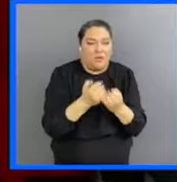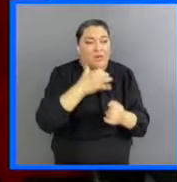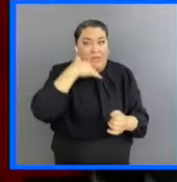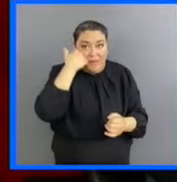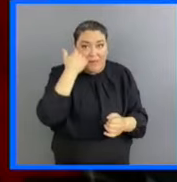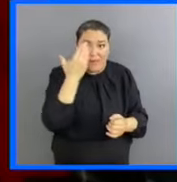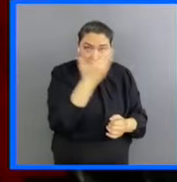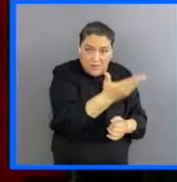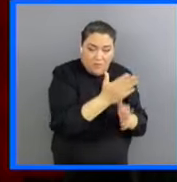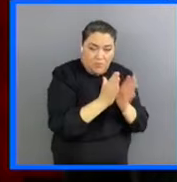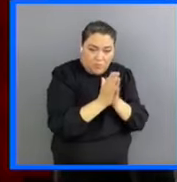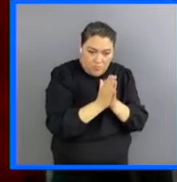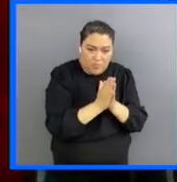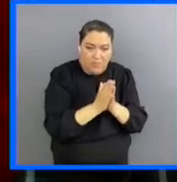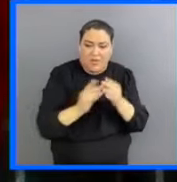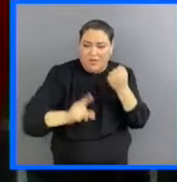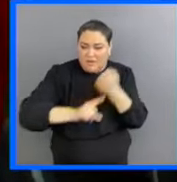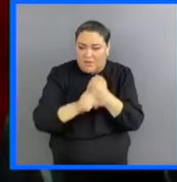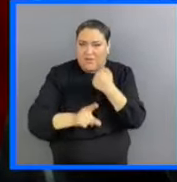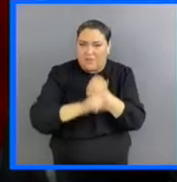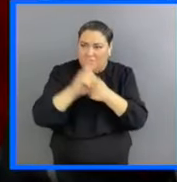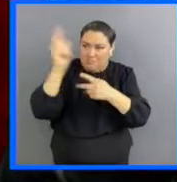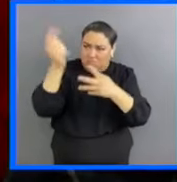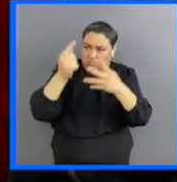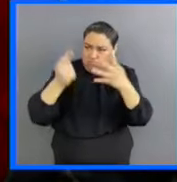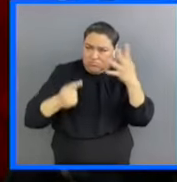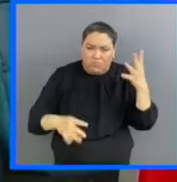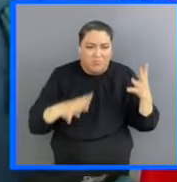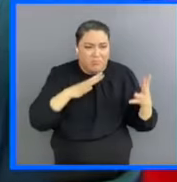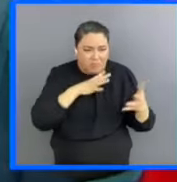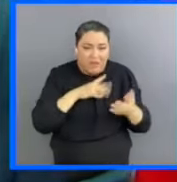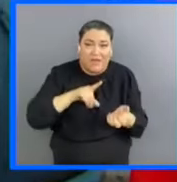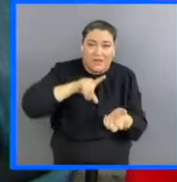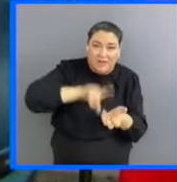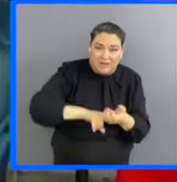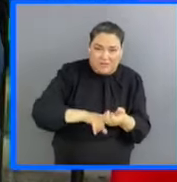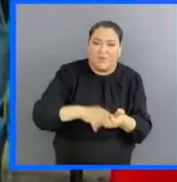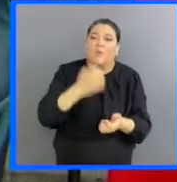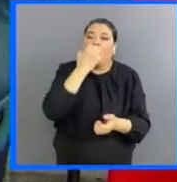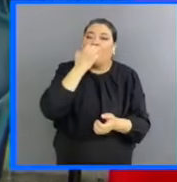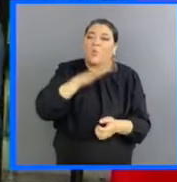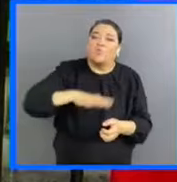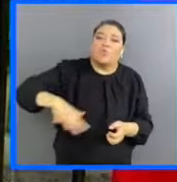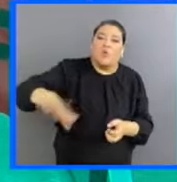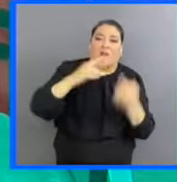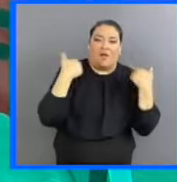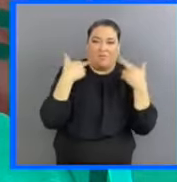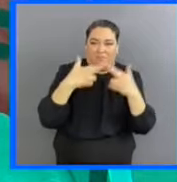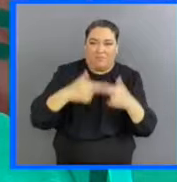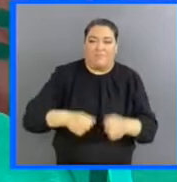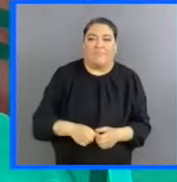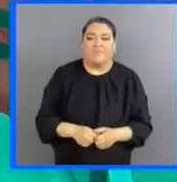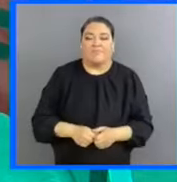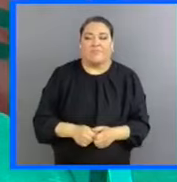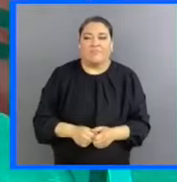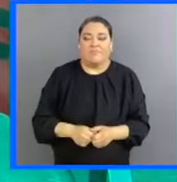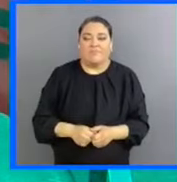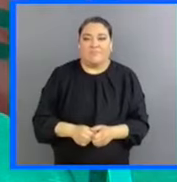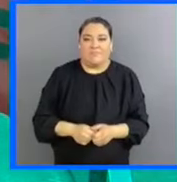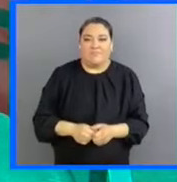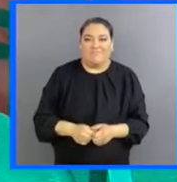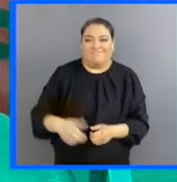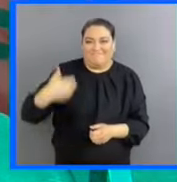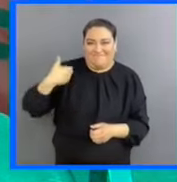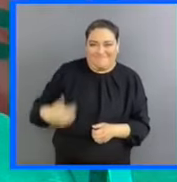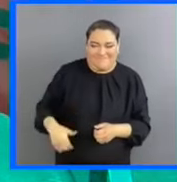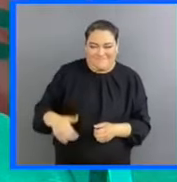diferentes problemáticas que se han presentado en las instalaciones de la normal. Con imágenes de Marco Avendaño y Óscar Cedeño, para Plural